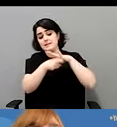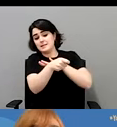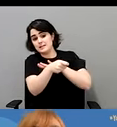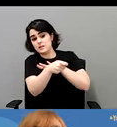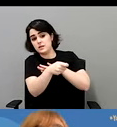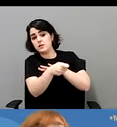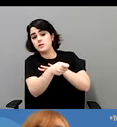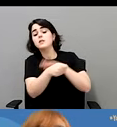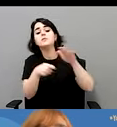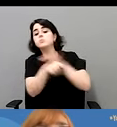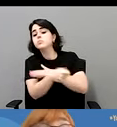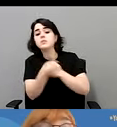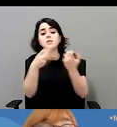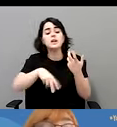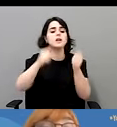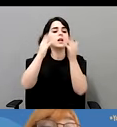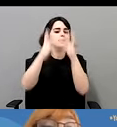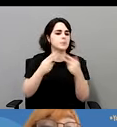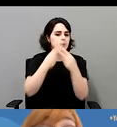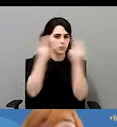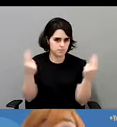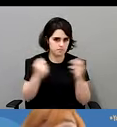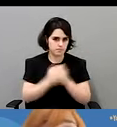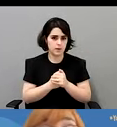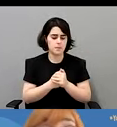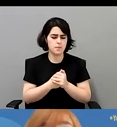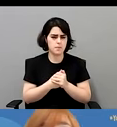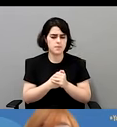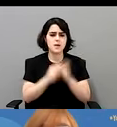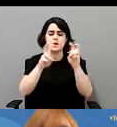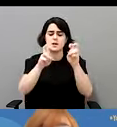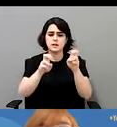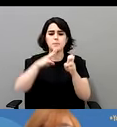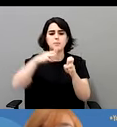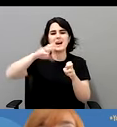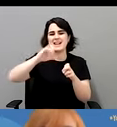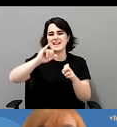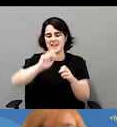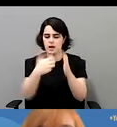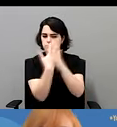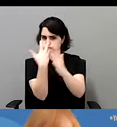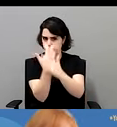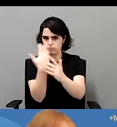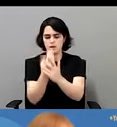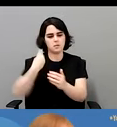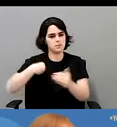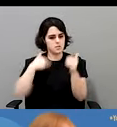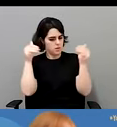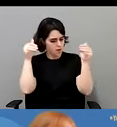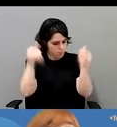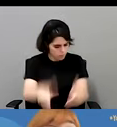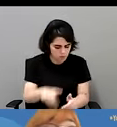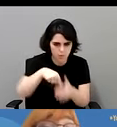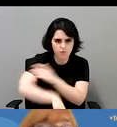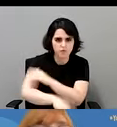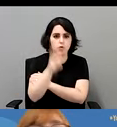la administración pública. Sobre esto nos va a hablar María Clarés, así que tampoco entramos en más profundidad.